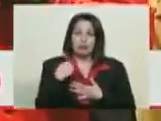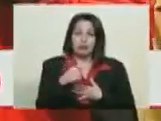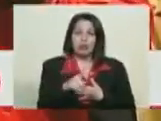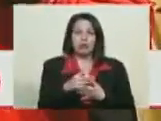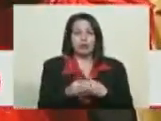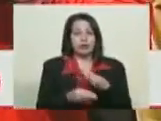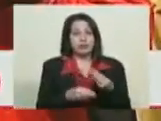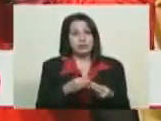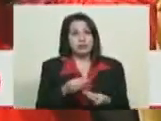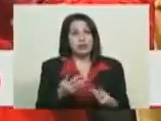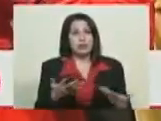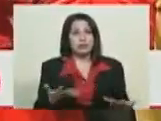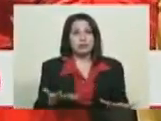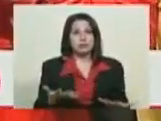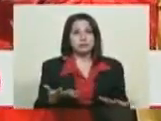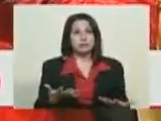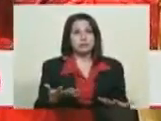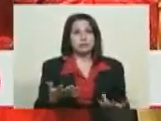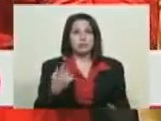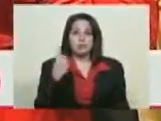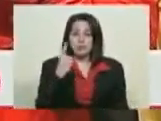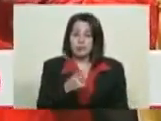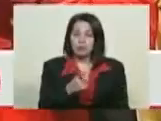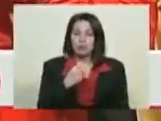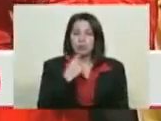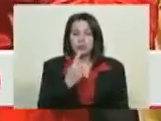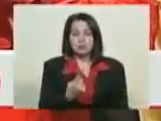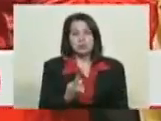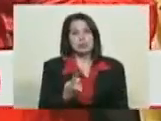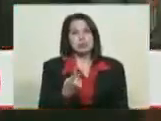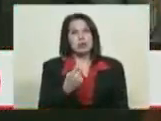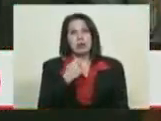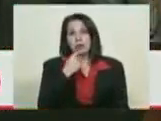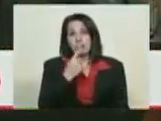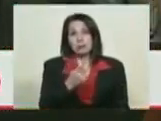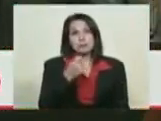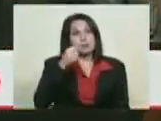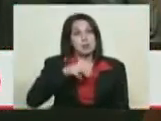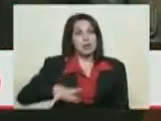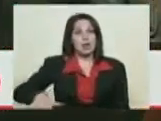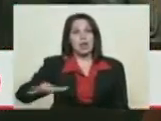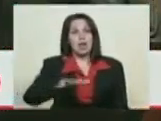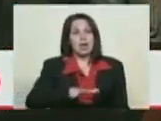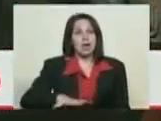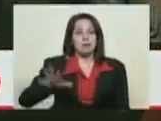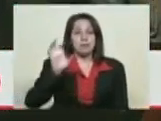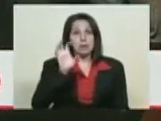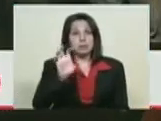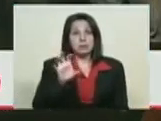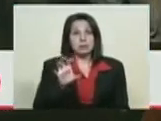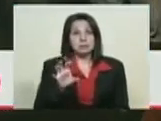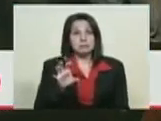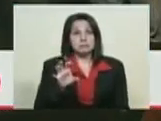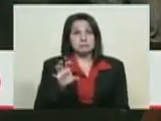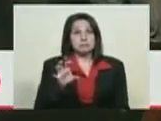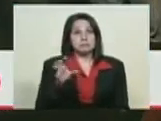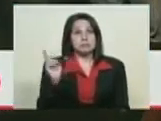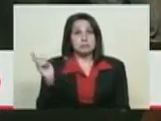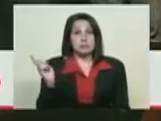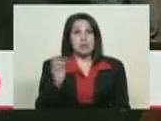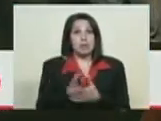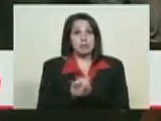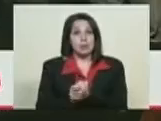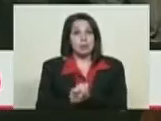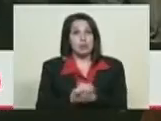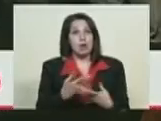hacer y tengo que decir lo que tengo que decir al país. Y este y compañero y hermano